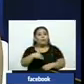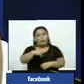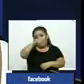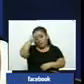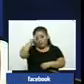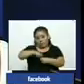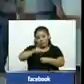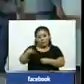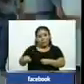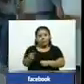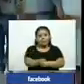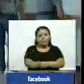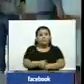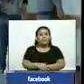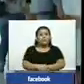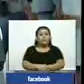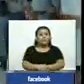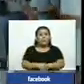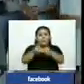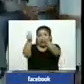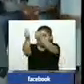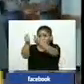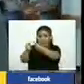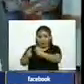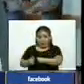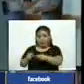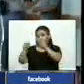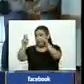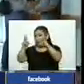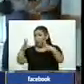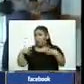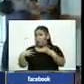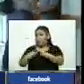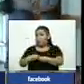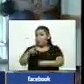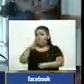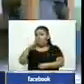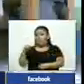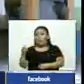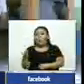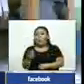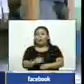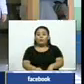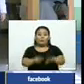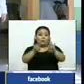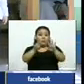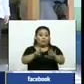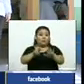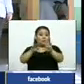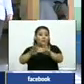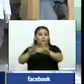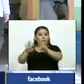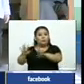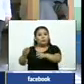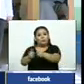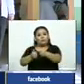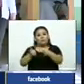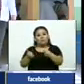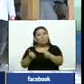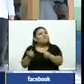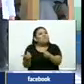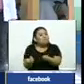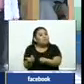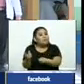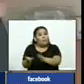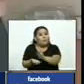Agricultura. El presupuesto de salud para 2020 es de 755 millones. Esto representa